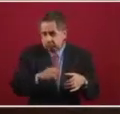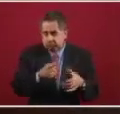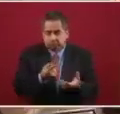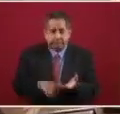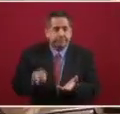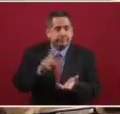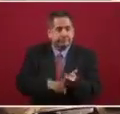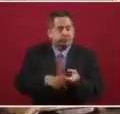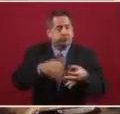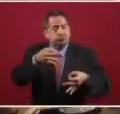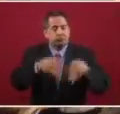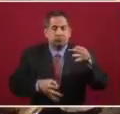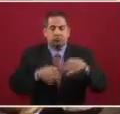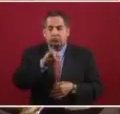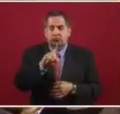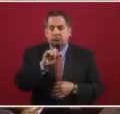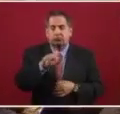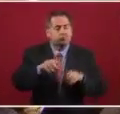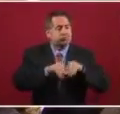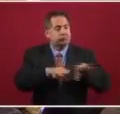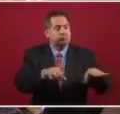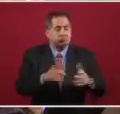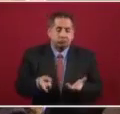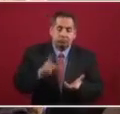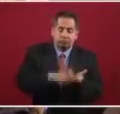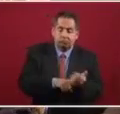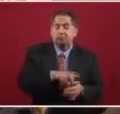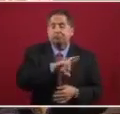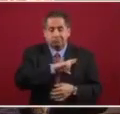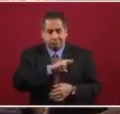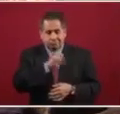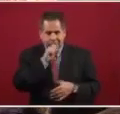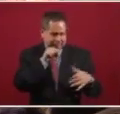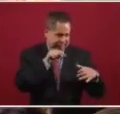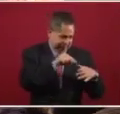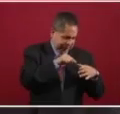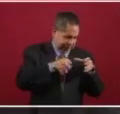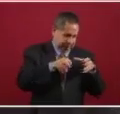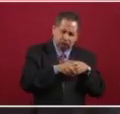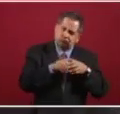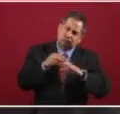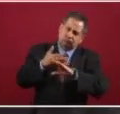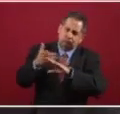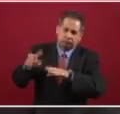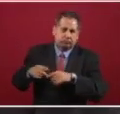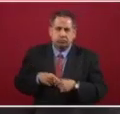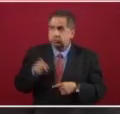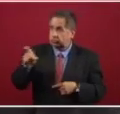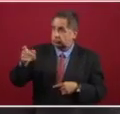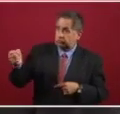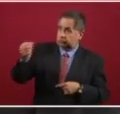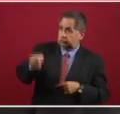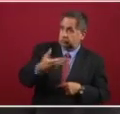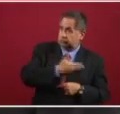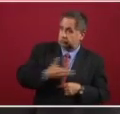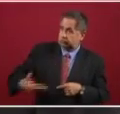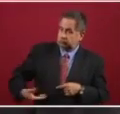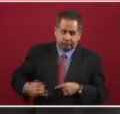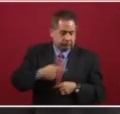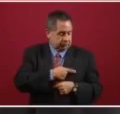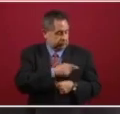Poder Judicial e incluso dentro de la iniciativa privada. Ellos, presidente, con la llegada de su gobierno, no están